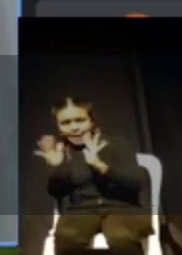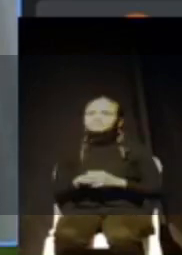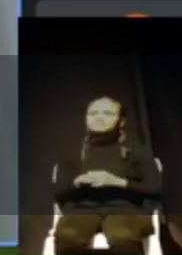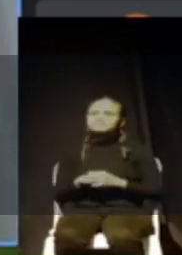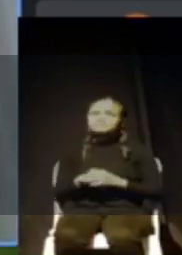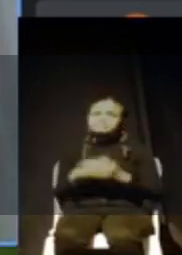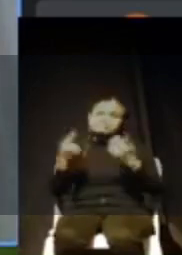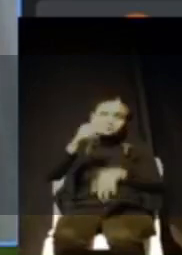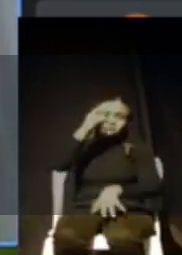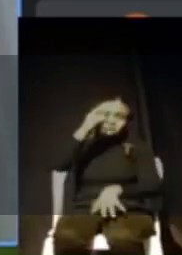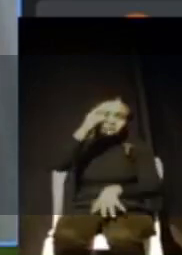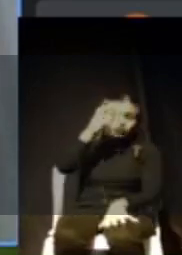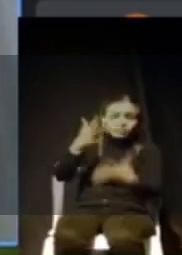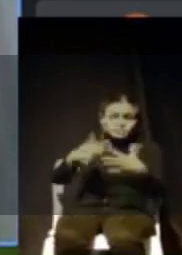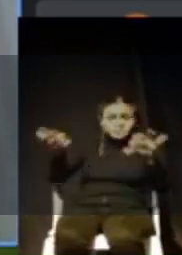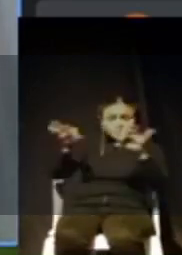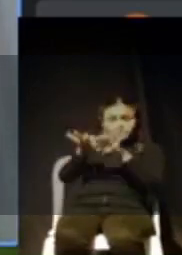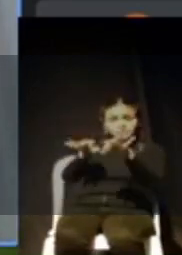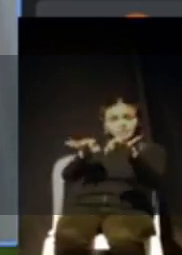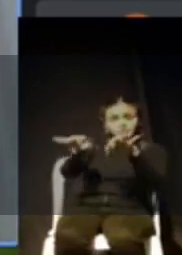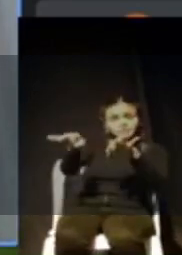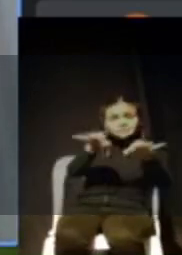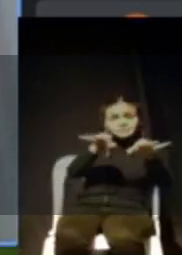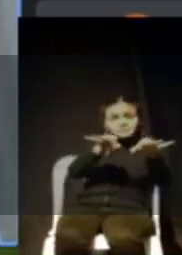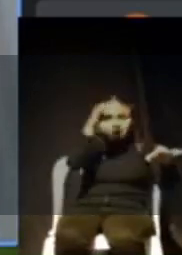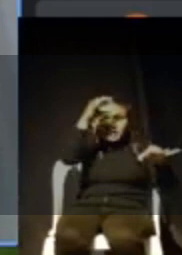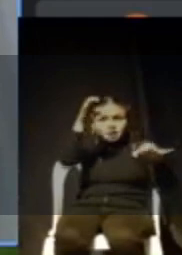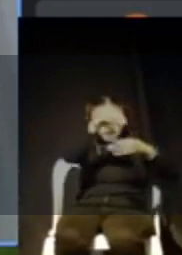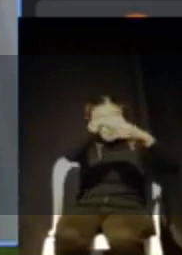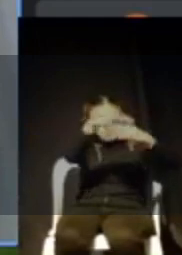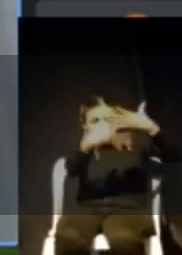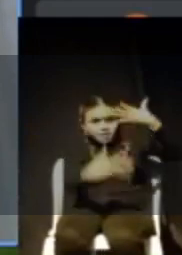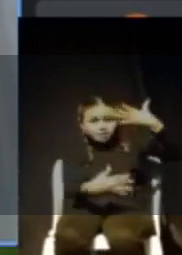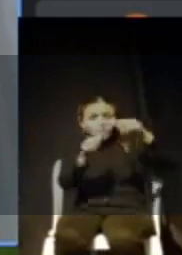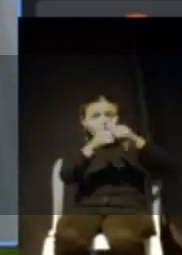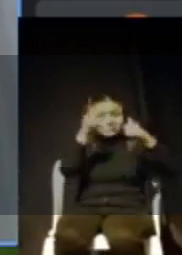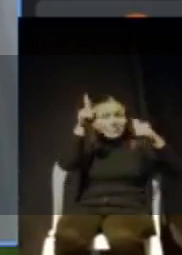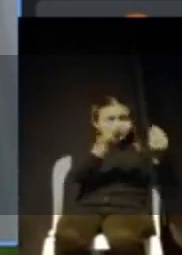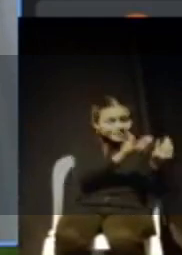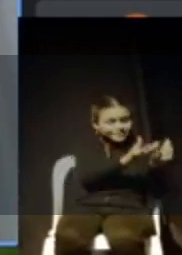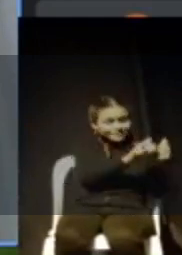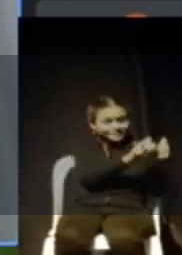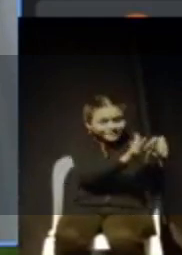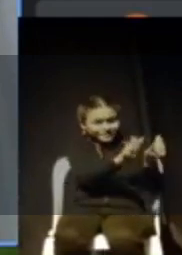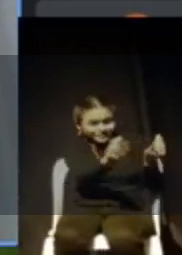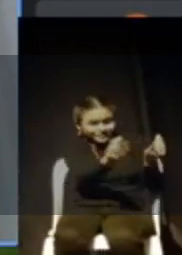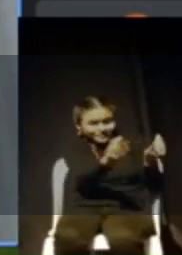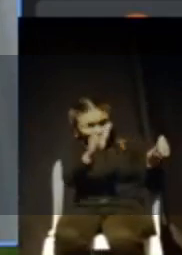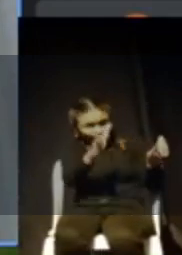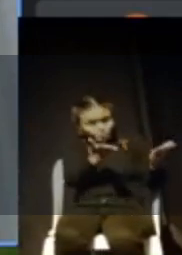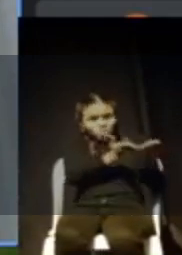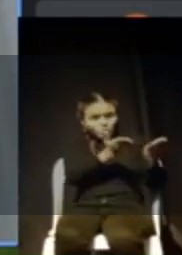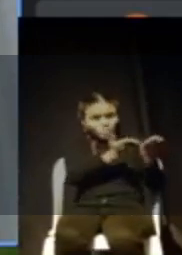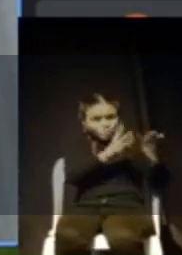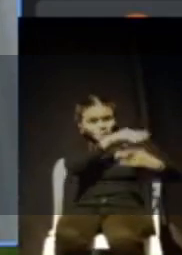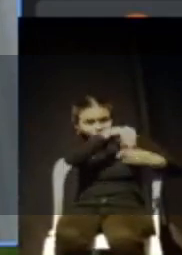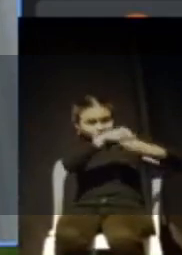en este caso me serviré de conceptualizaciones que distan de lo normativo, pues la educación definida desde